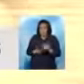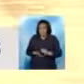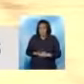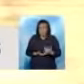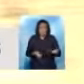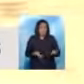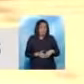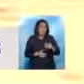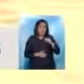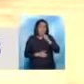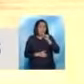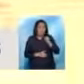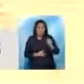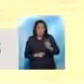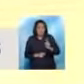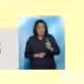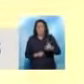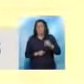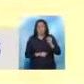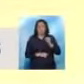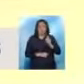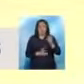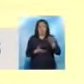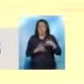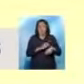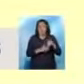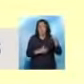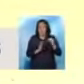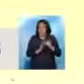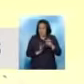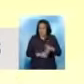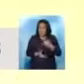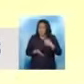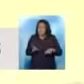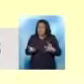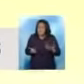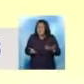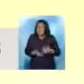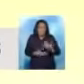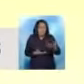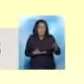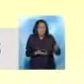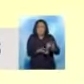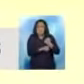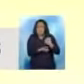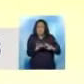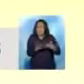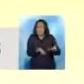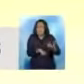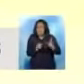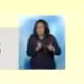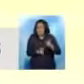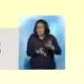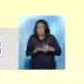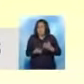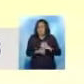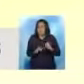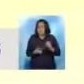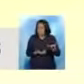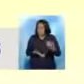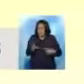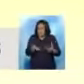sobre todo adultos mayores que no quieren dejar sus viviendas. ¿Qué es lo primero que ellos toman en sus manos, tú que has estado allí, Aarón, para poder rescatar?